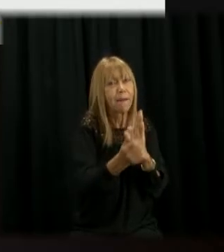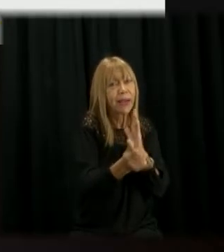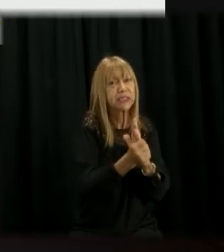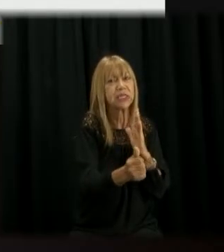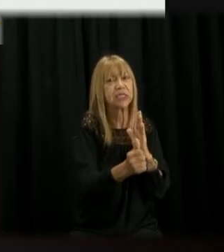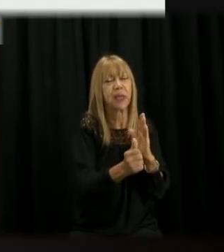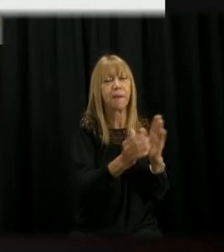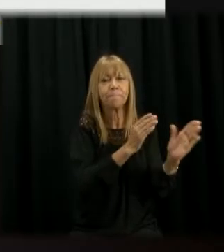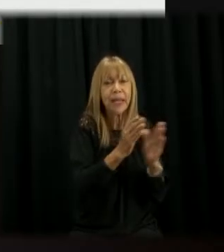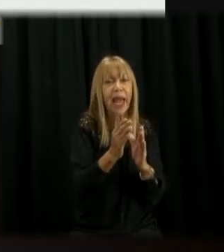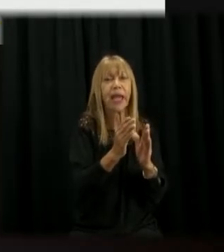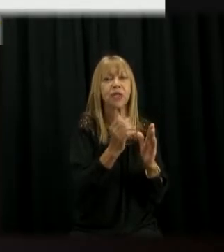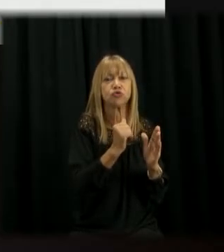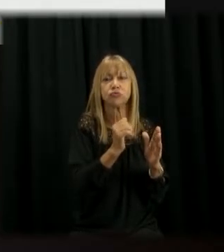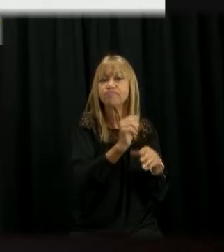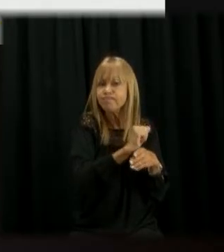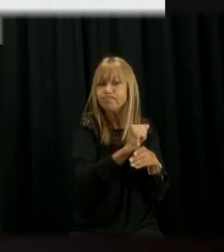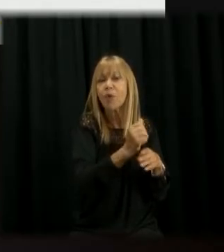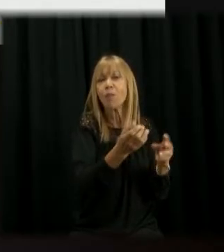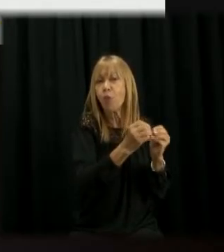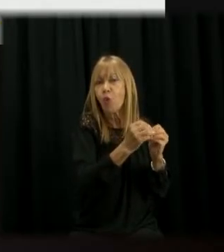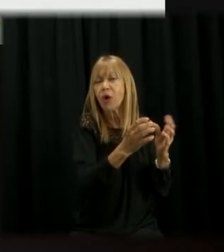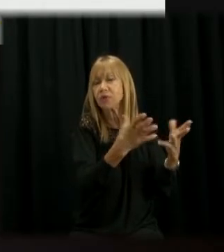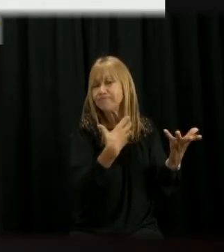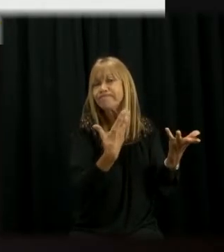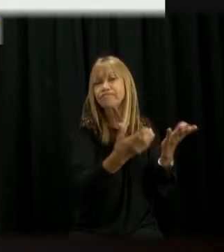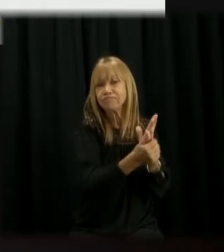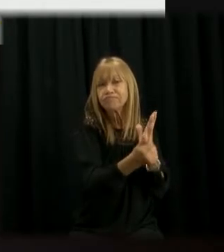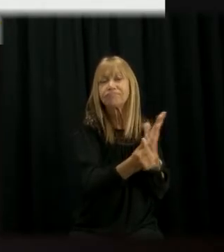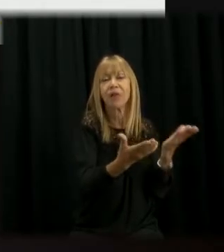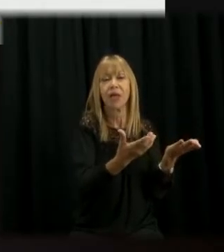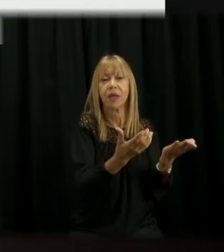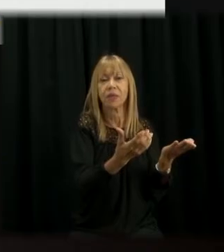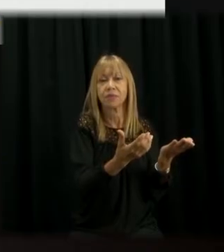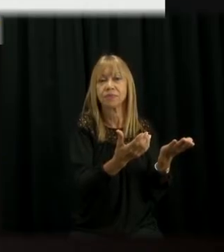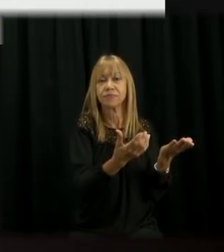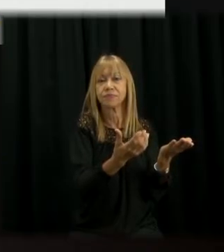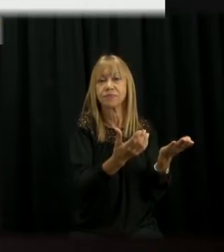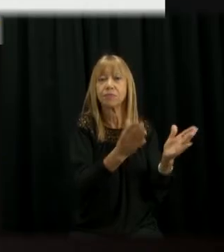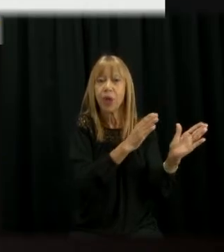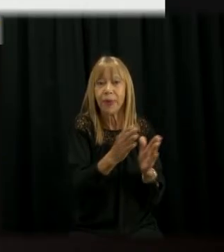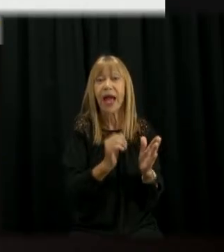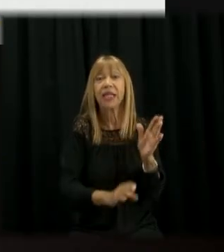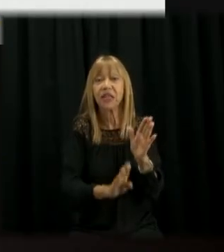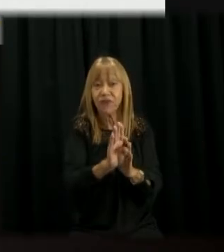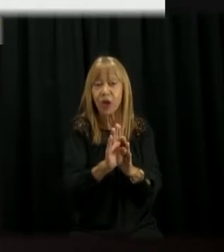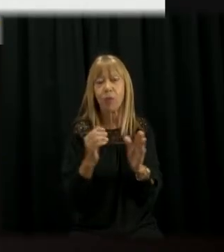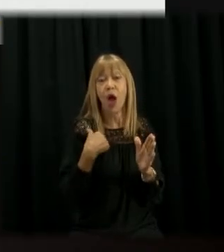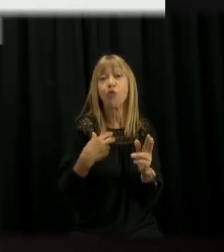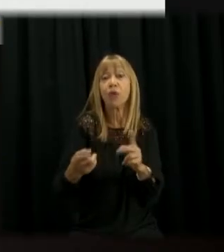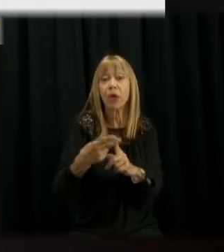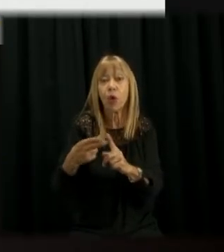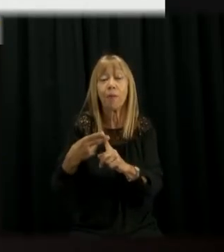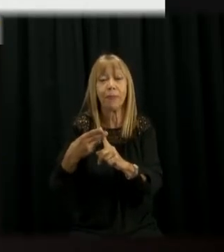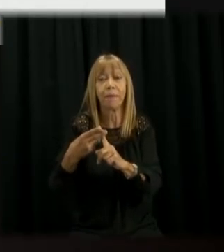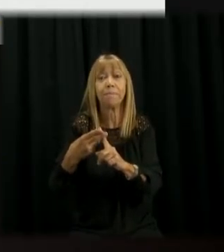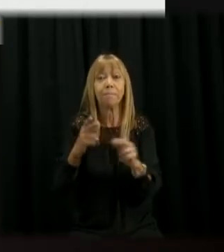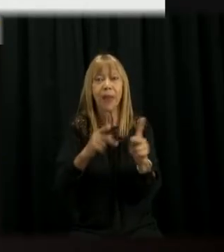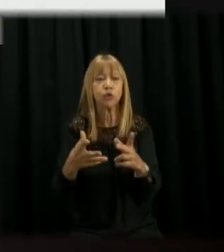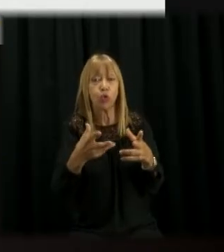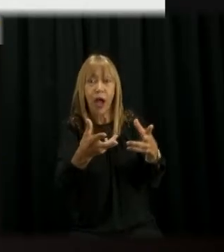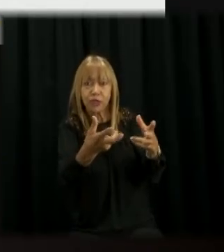de capacidad para poder evaluar el plan para cumplir con estas fechas